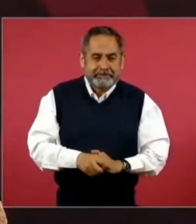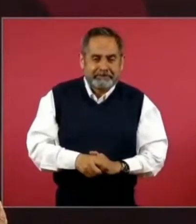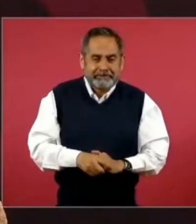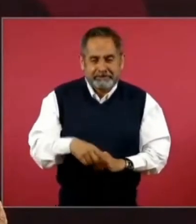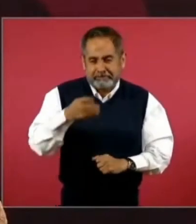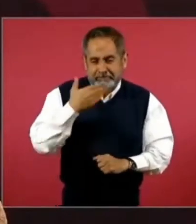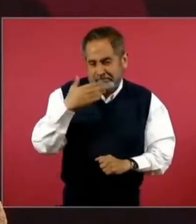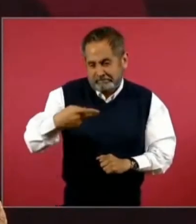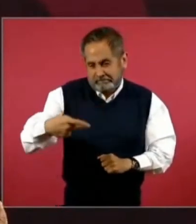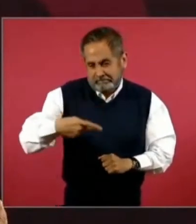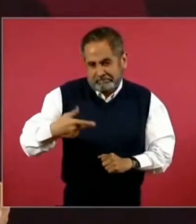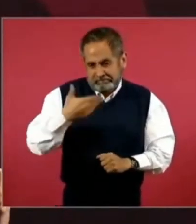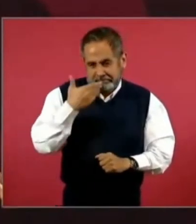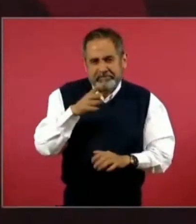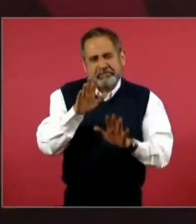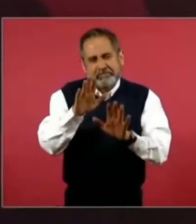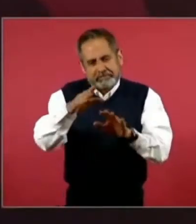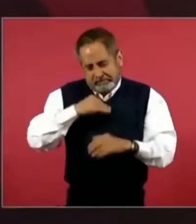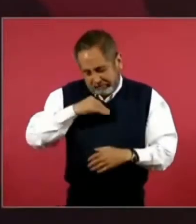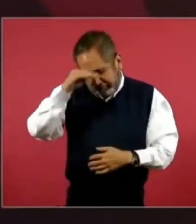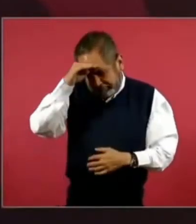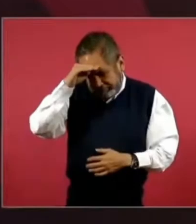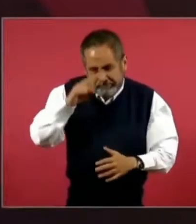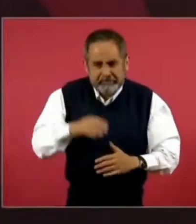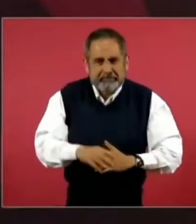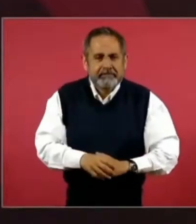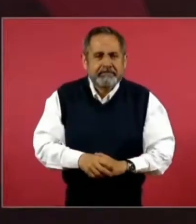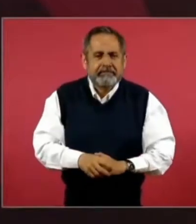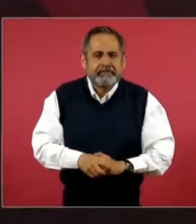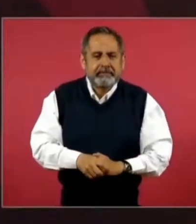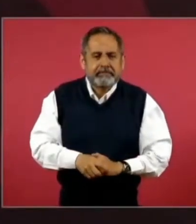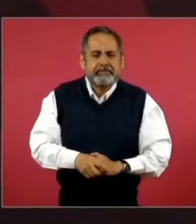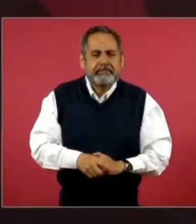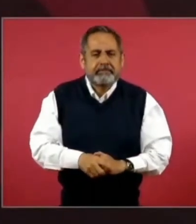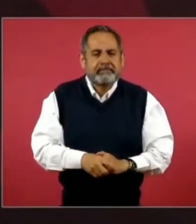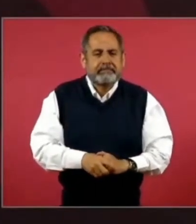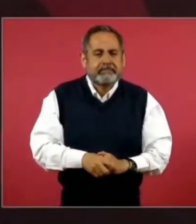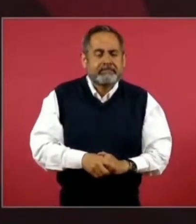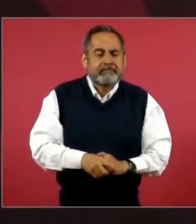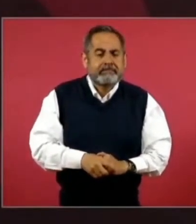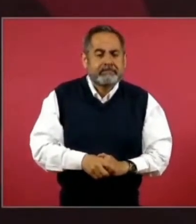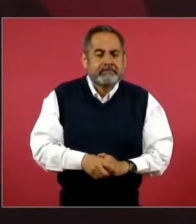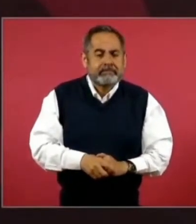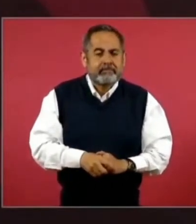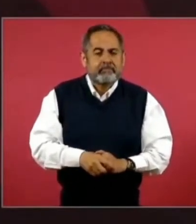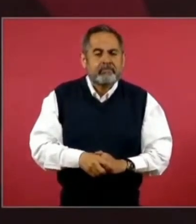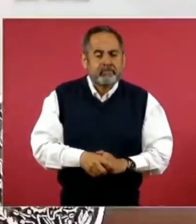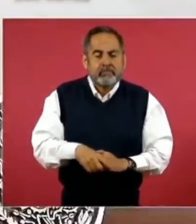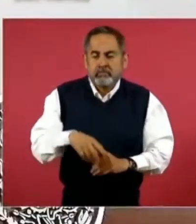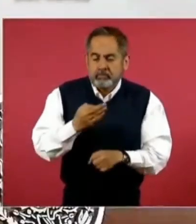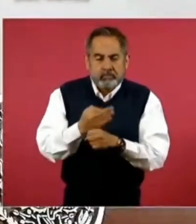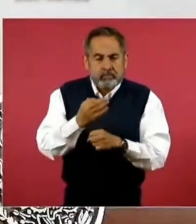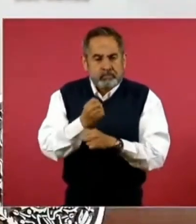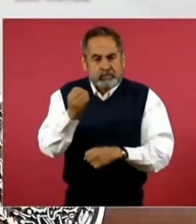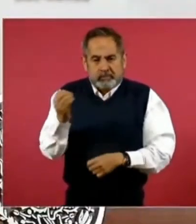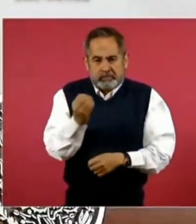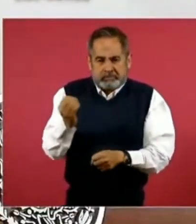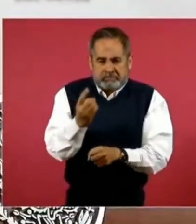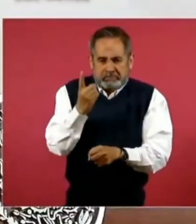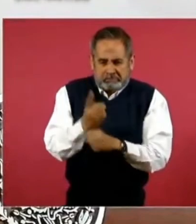las preguntas. Yo pienso que fue muy oportuna la